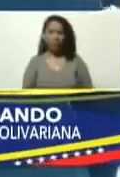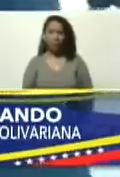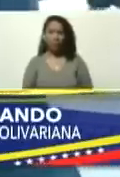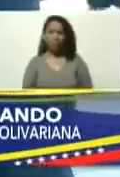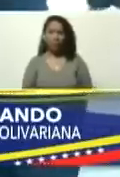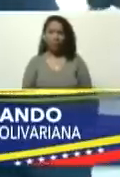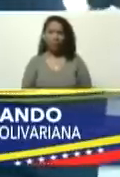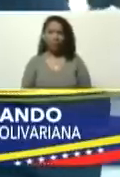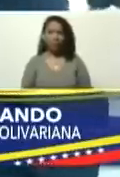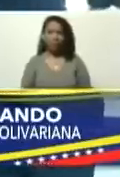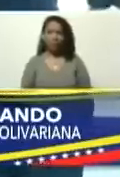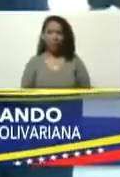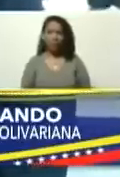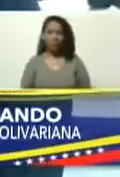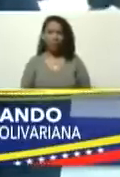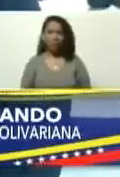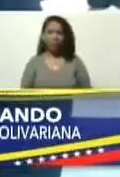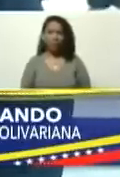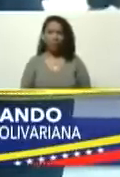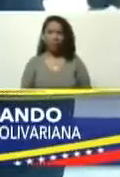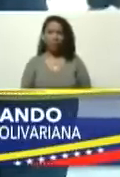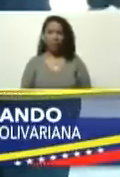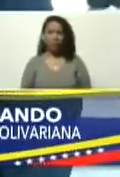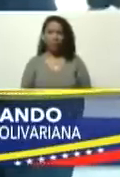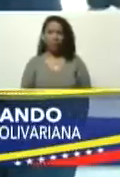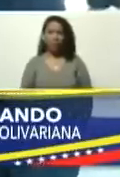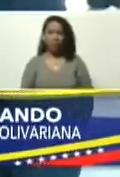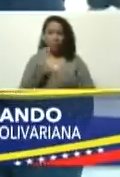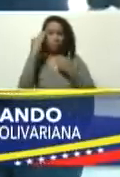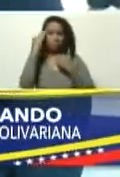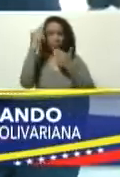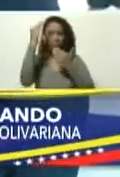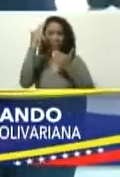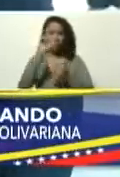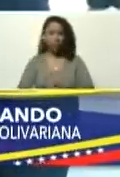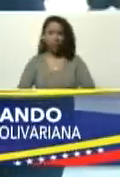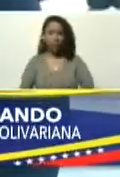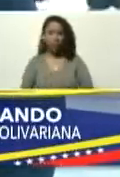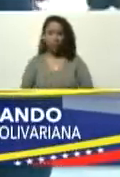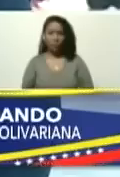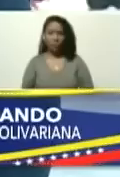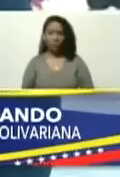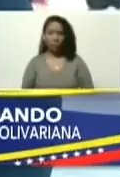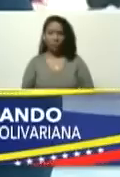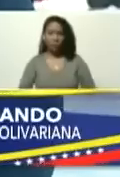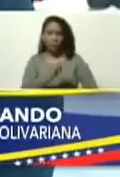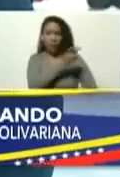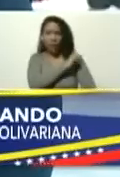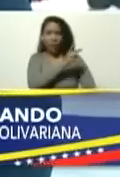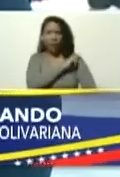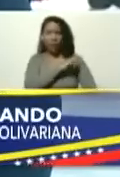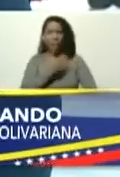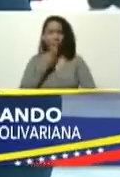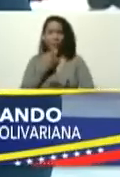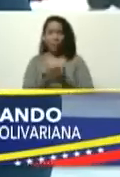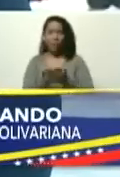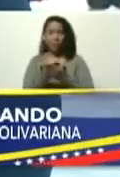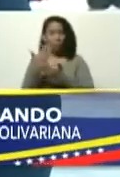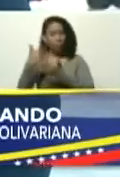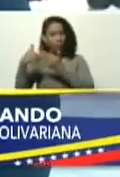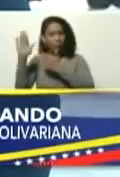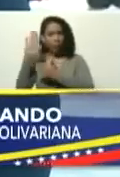De la aviación militar bolivariana, estandarte victorioso, invicto. Mi comandante en jefe, permiso para